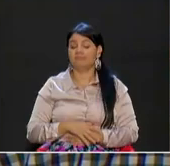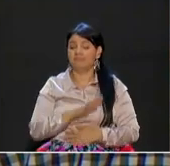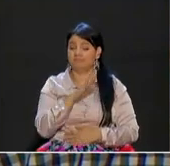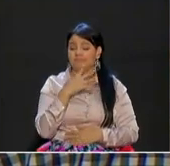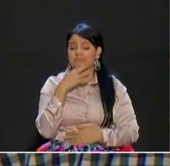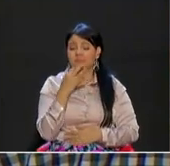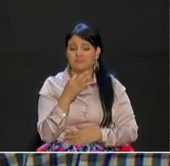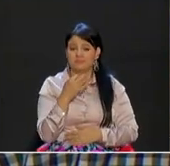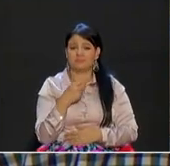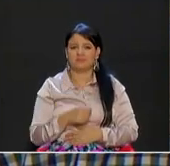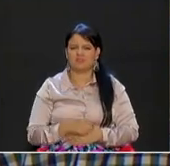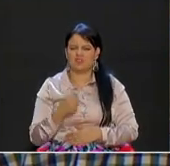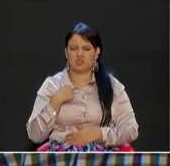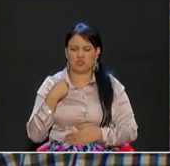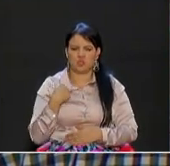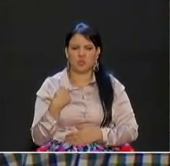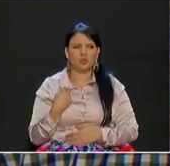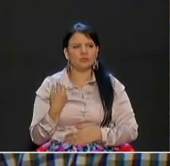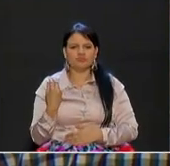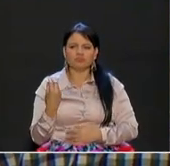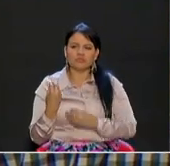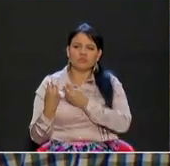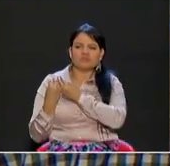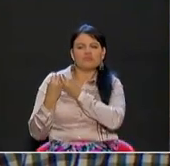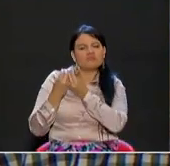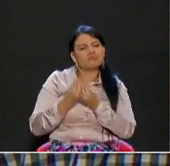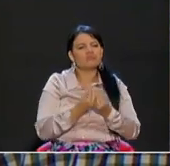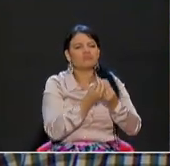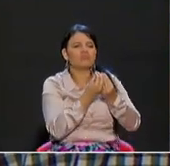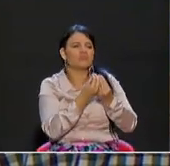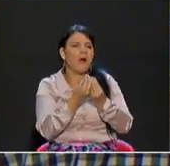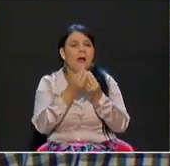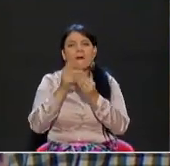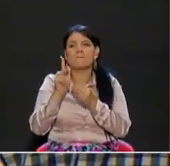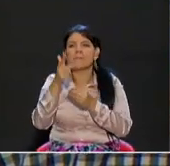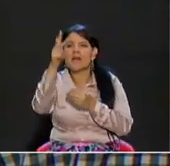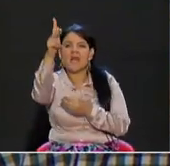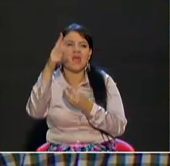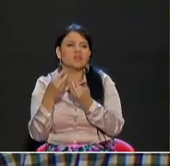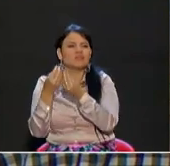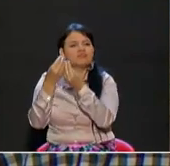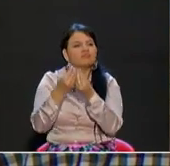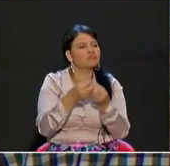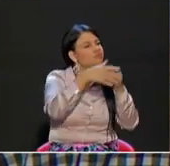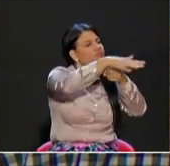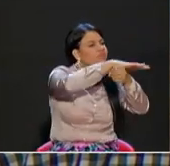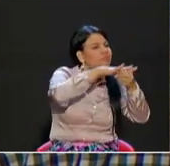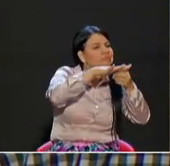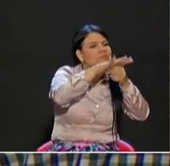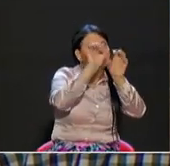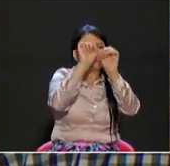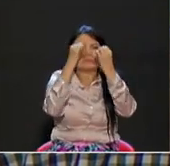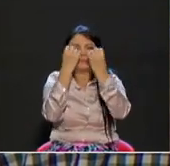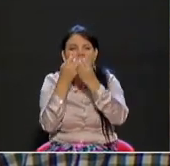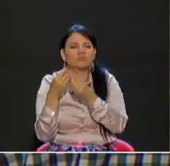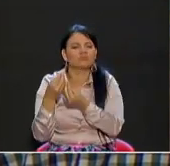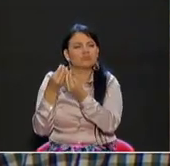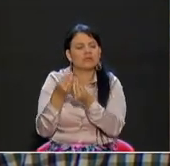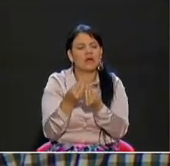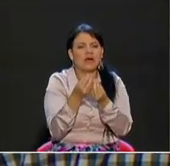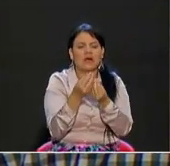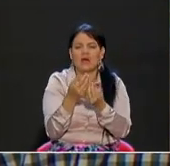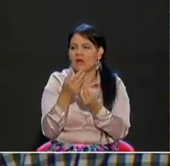ahora recorriendo los municipios veredas barrios y corregimientos no solo de medellín sino también de antioquia la gran preocupación